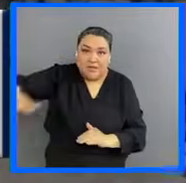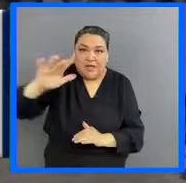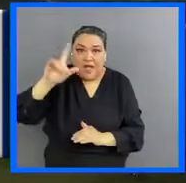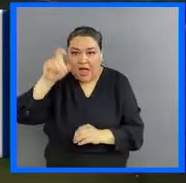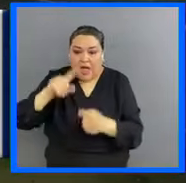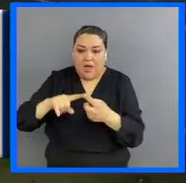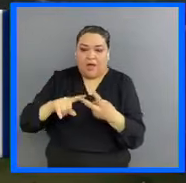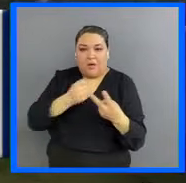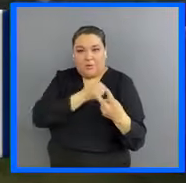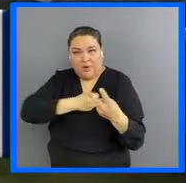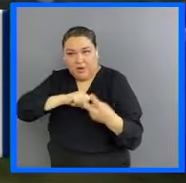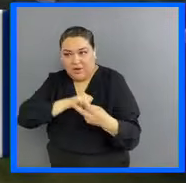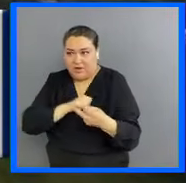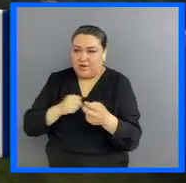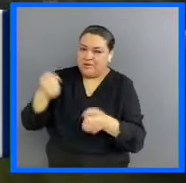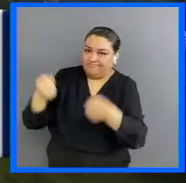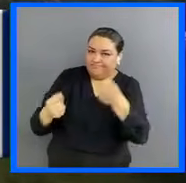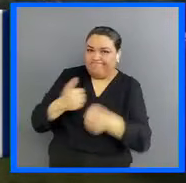movilidad, afectando a